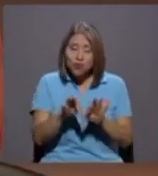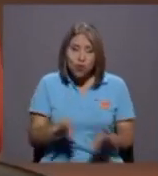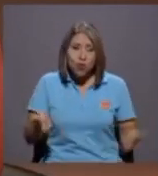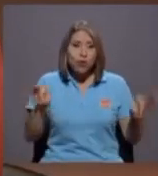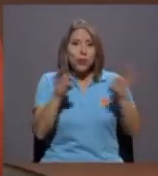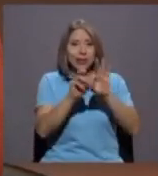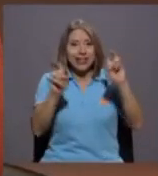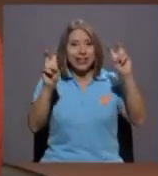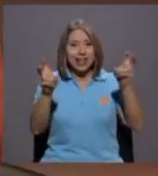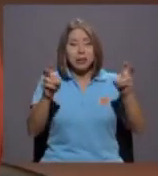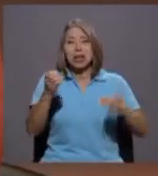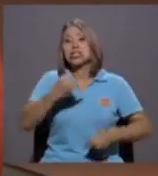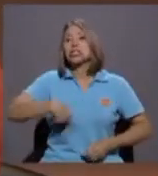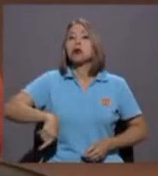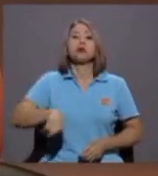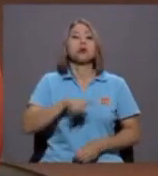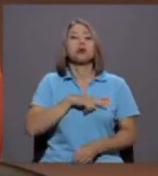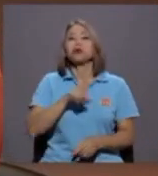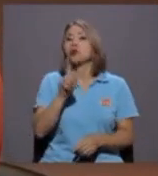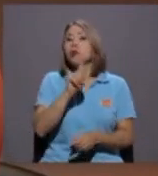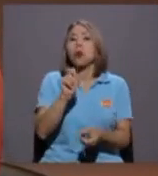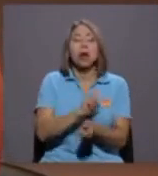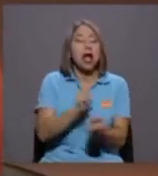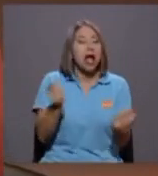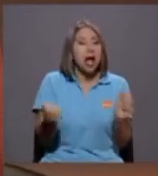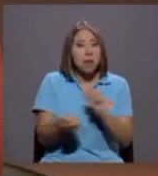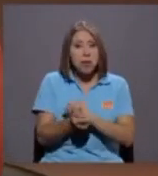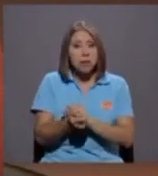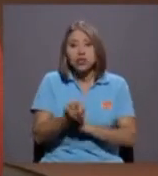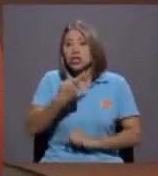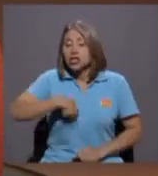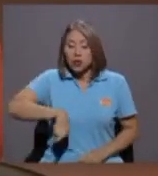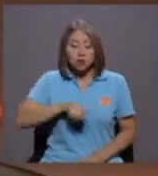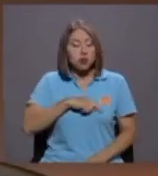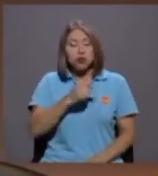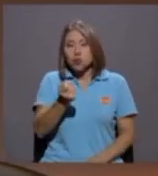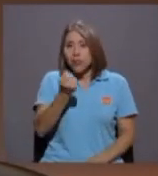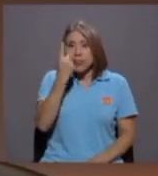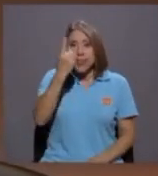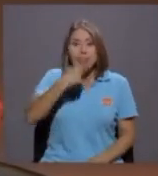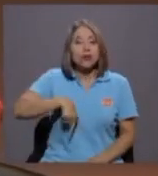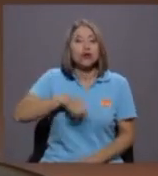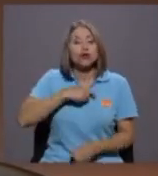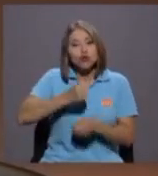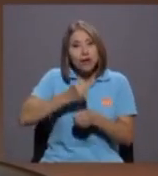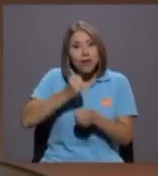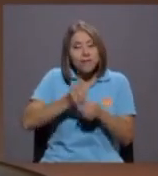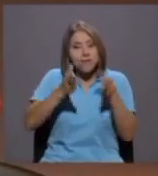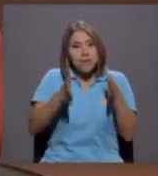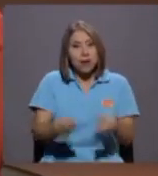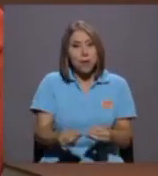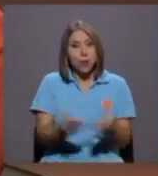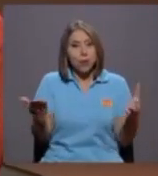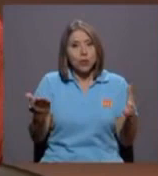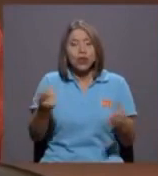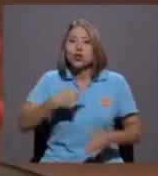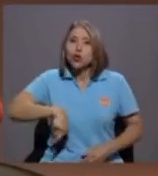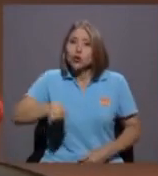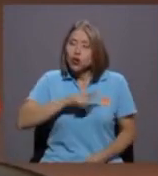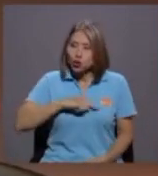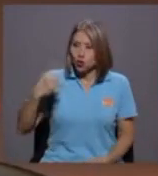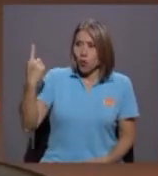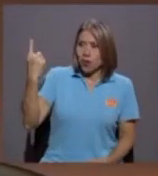no cambiemos y no entendamos que somos servidores públicos y que tenemos la obligación de brindar la información de